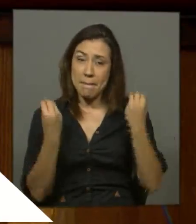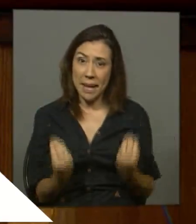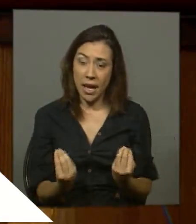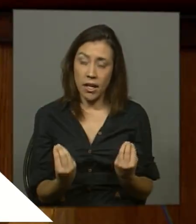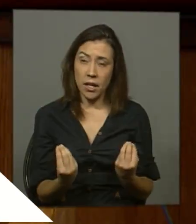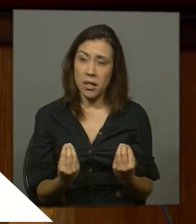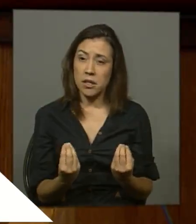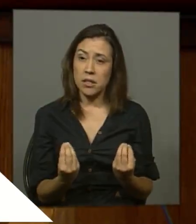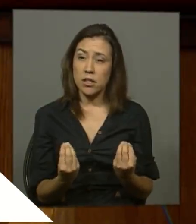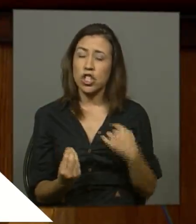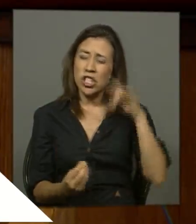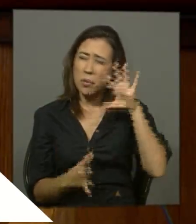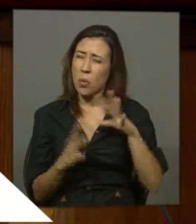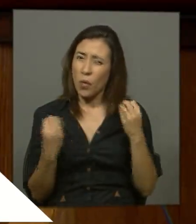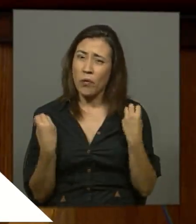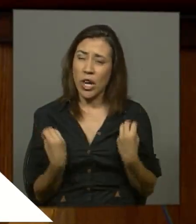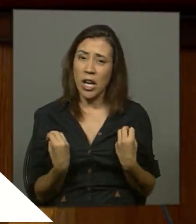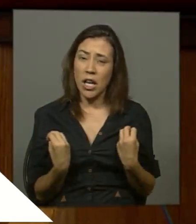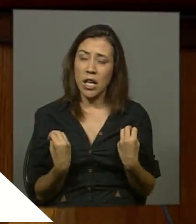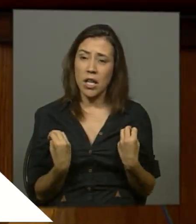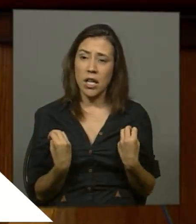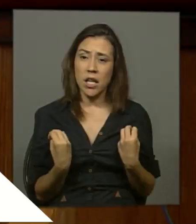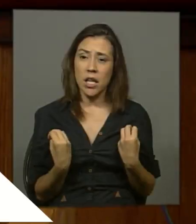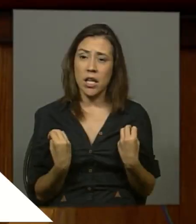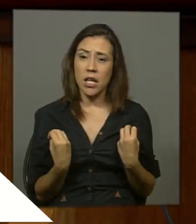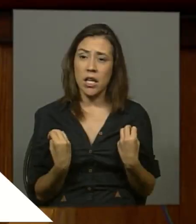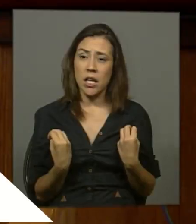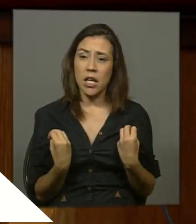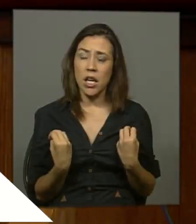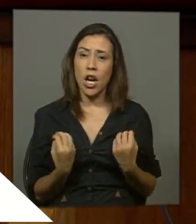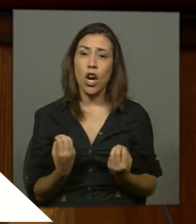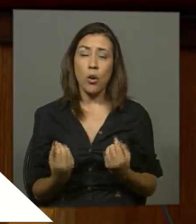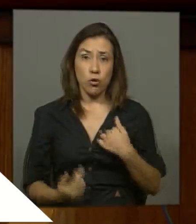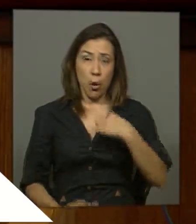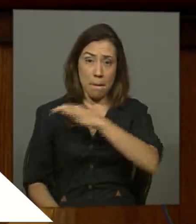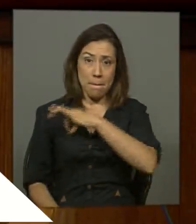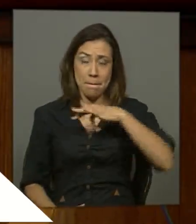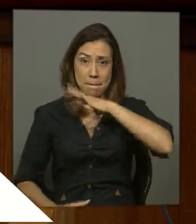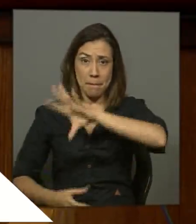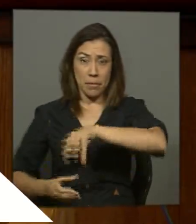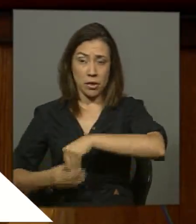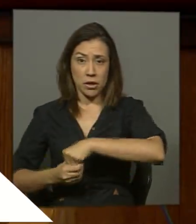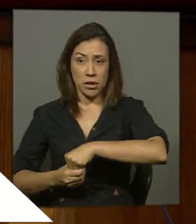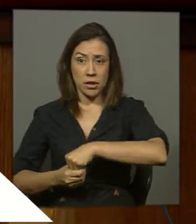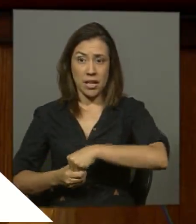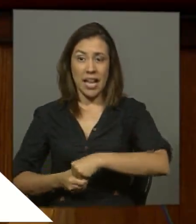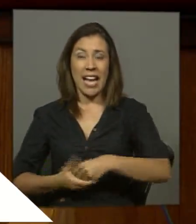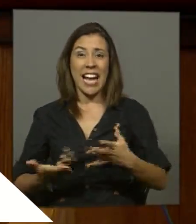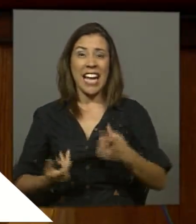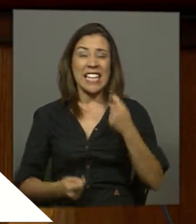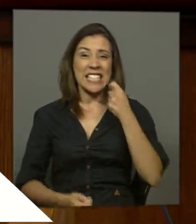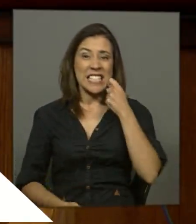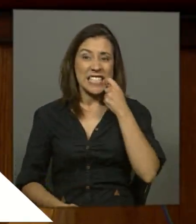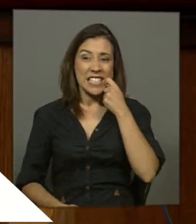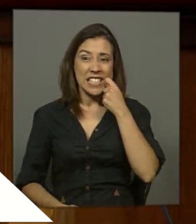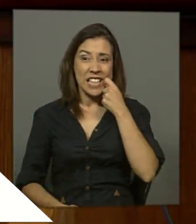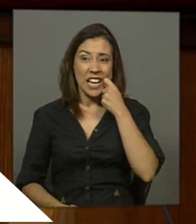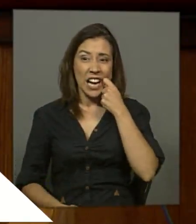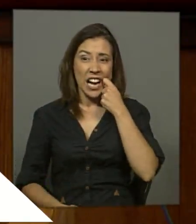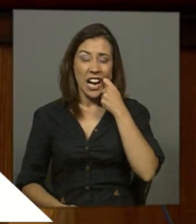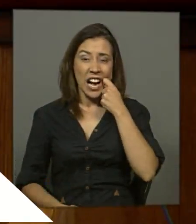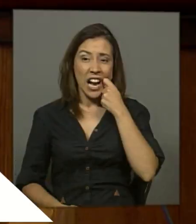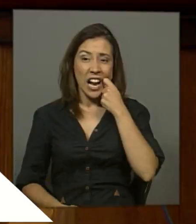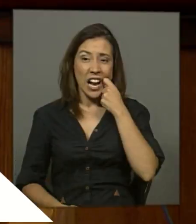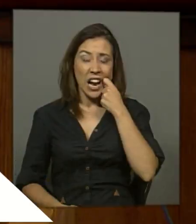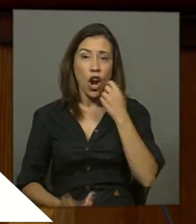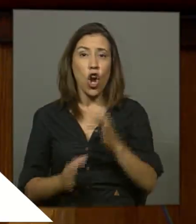bien Yo sé muy bien sé muy bien como ministro del interior lo que es lo que es